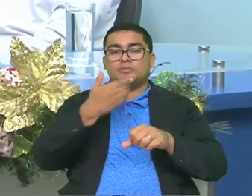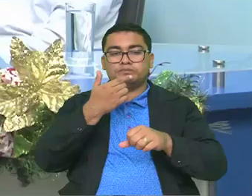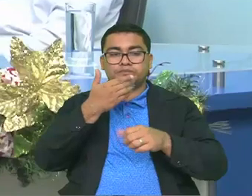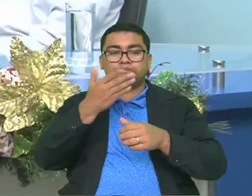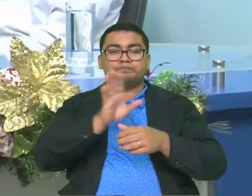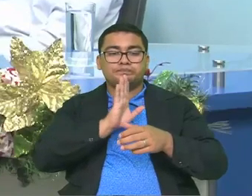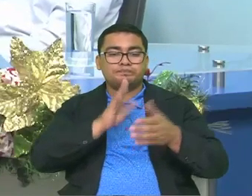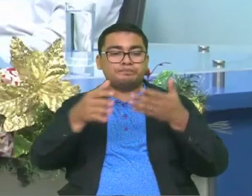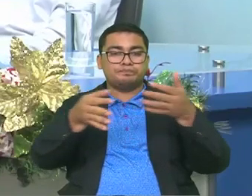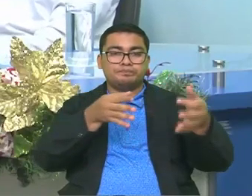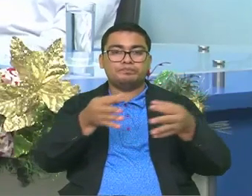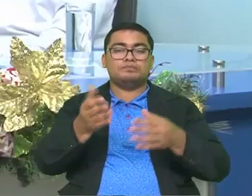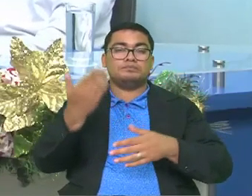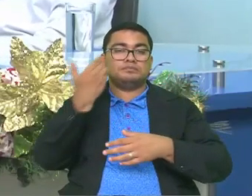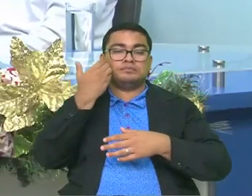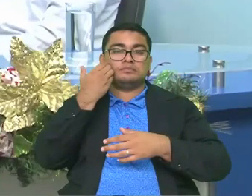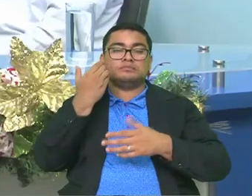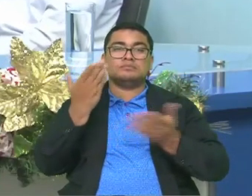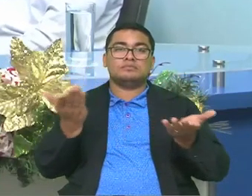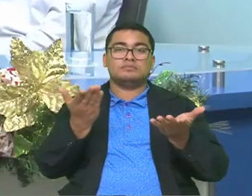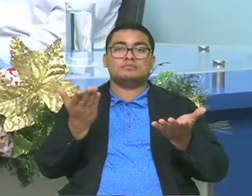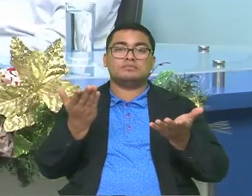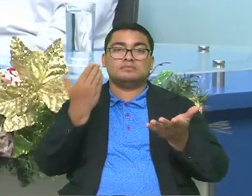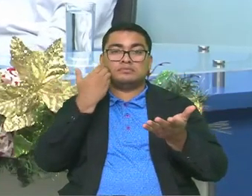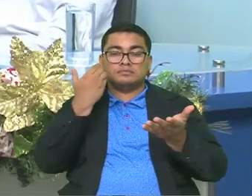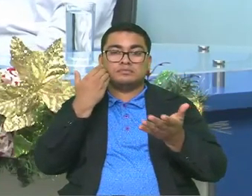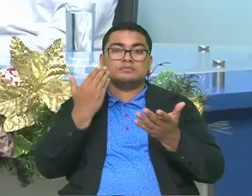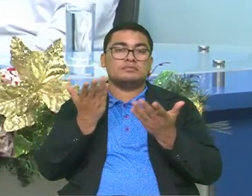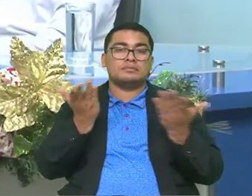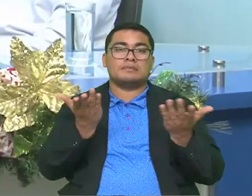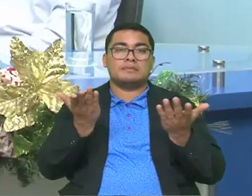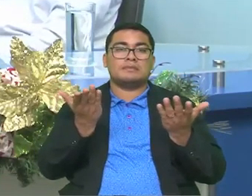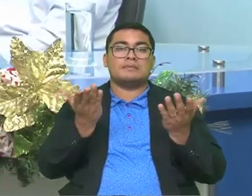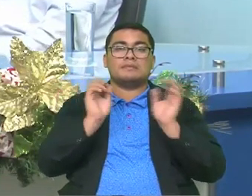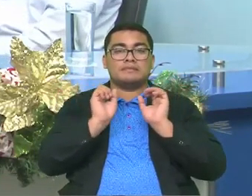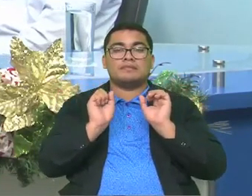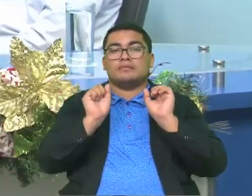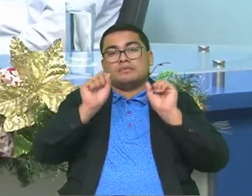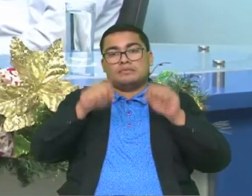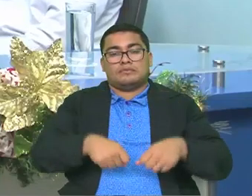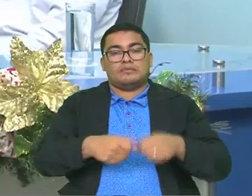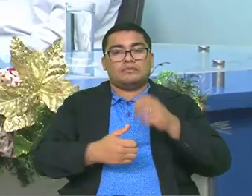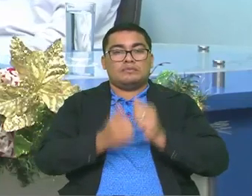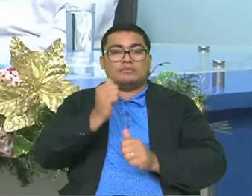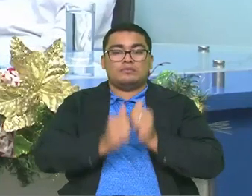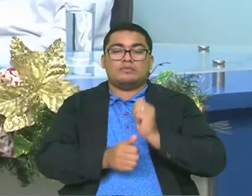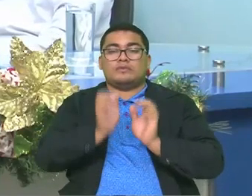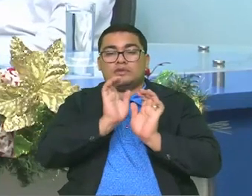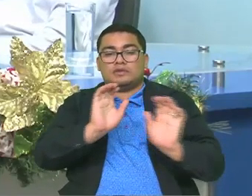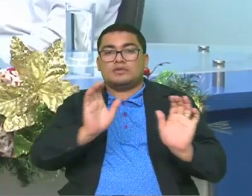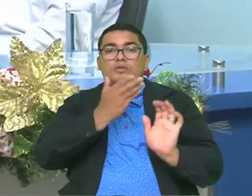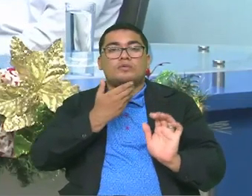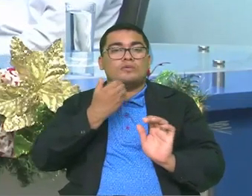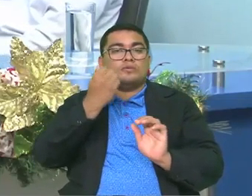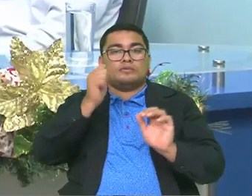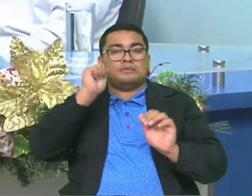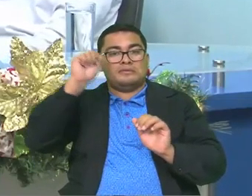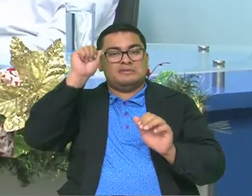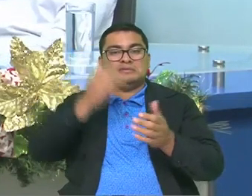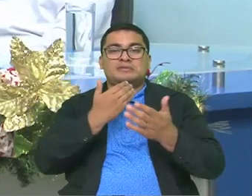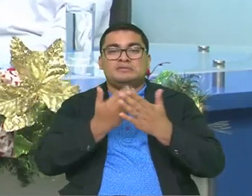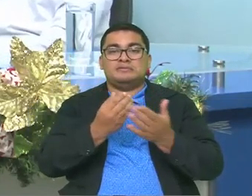y la arterítica. Generalmente en la arterítica un 70-80% puede ser bilateral. Ok. Le agradecemos, doctor Merlin Rivas,